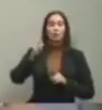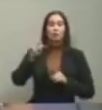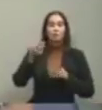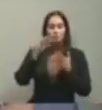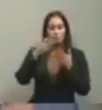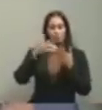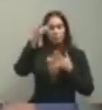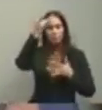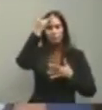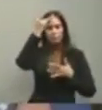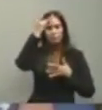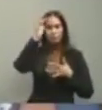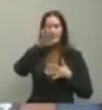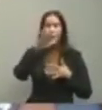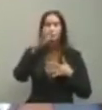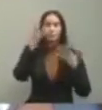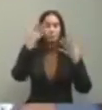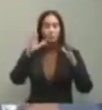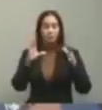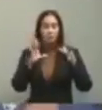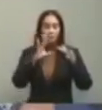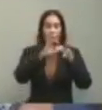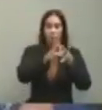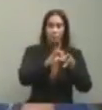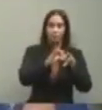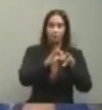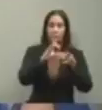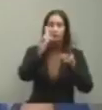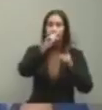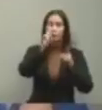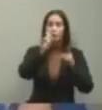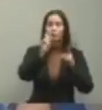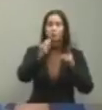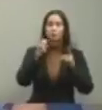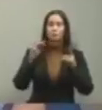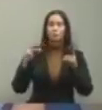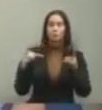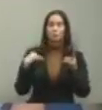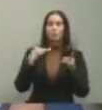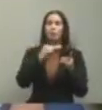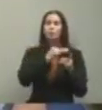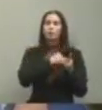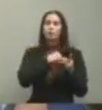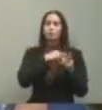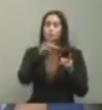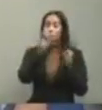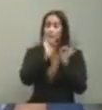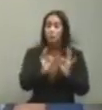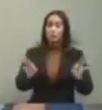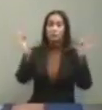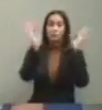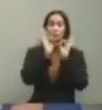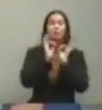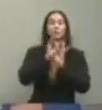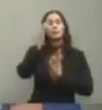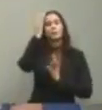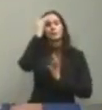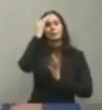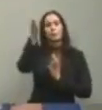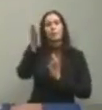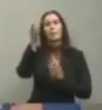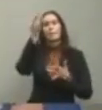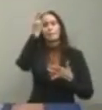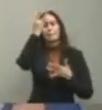porque creo que ya se vincula la pregunta que usted le hizo al ministro es importante saber que la enfermedad